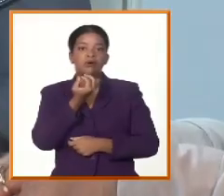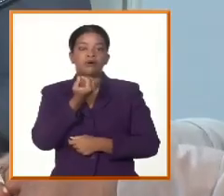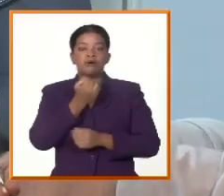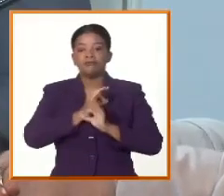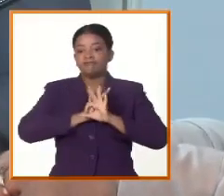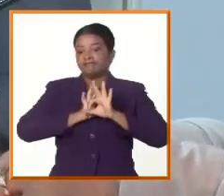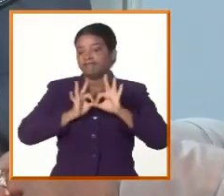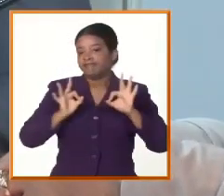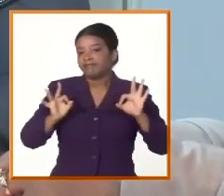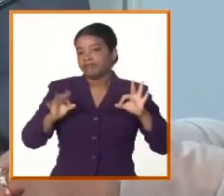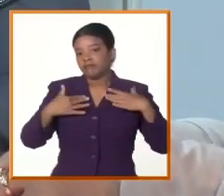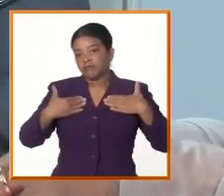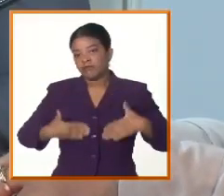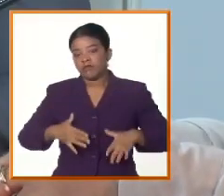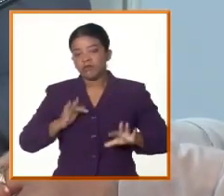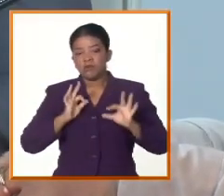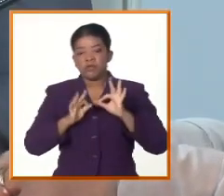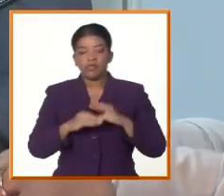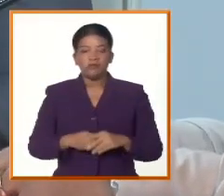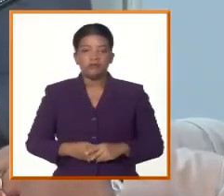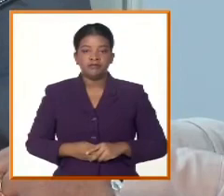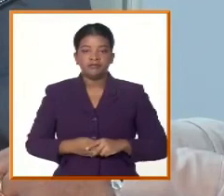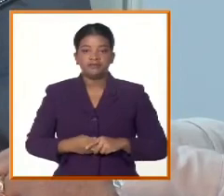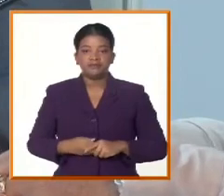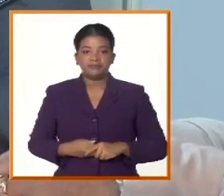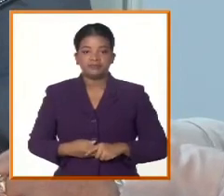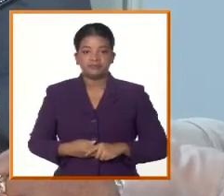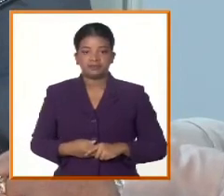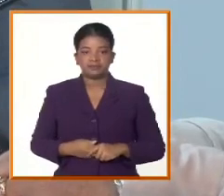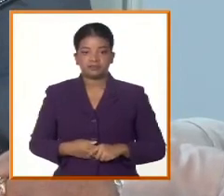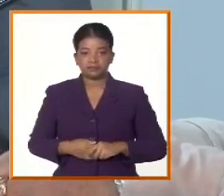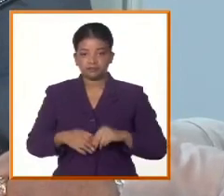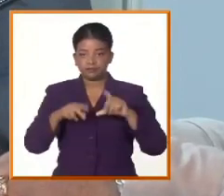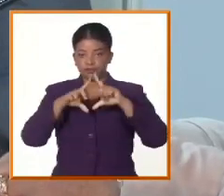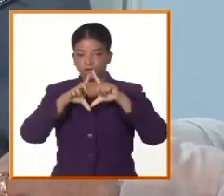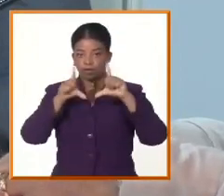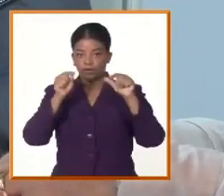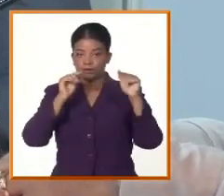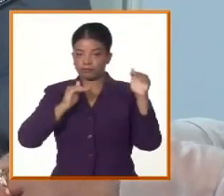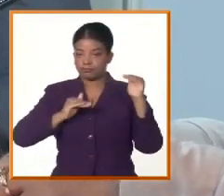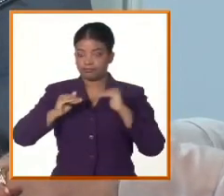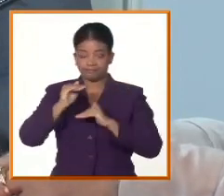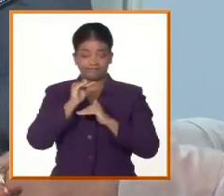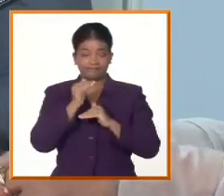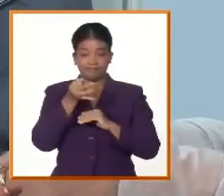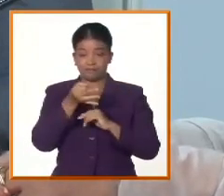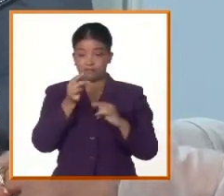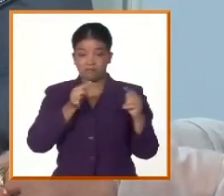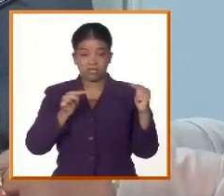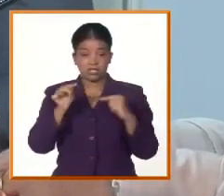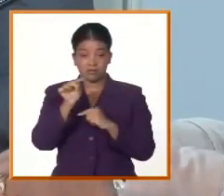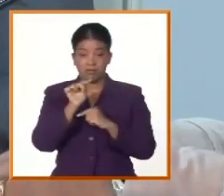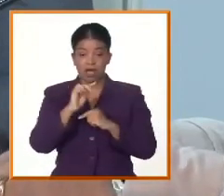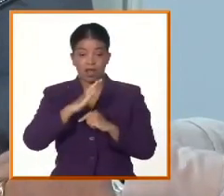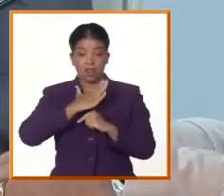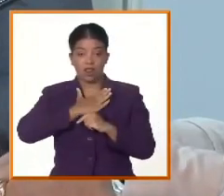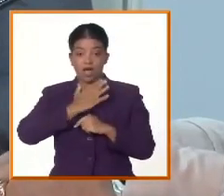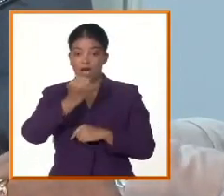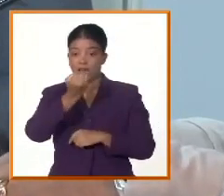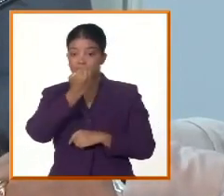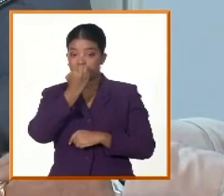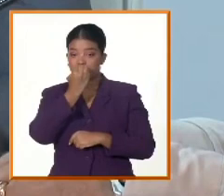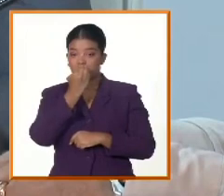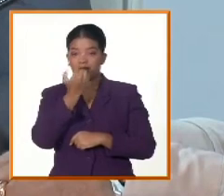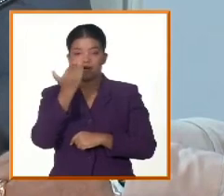y nutricional el concepto fundamental de soberanía alimentaria es la capacidad de la nación para producir alimento de forma